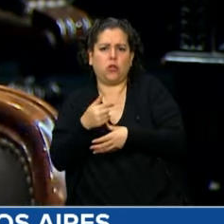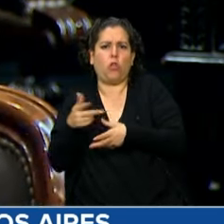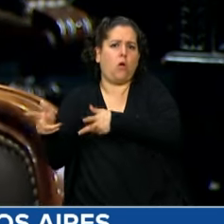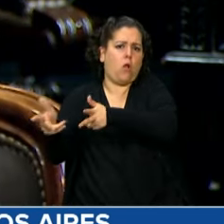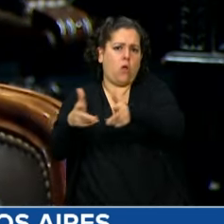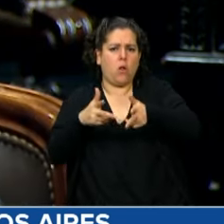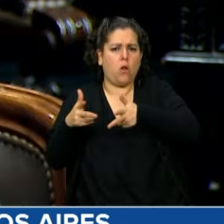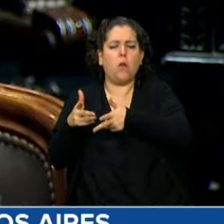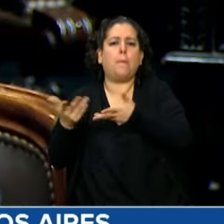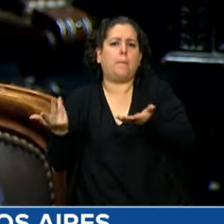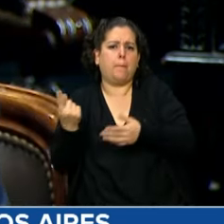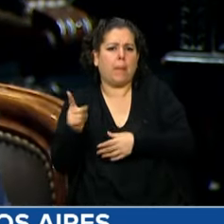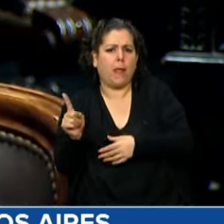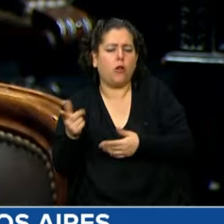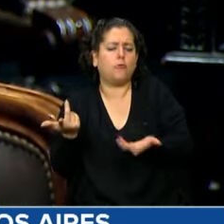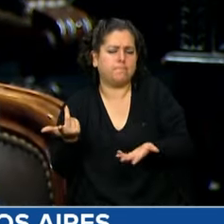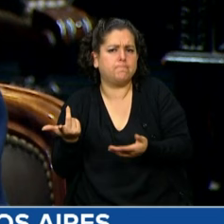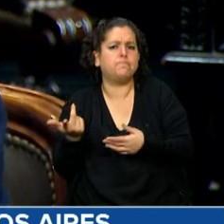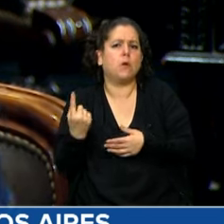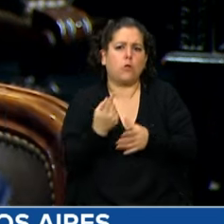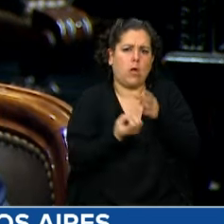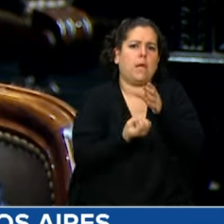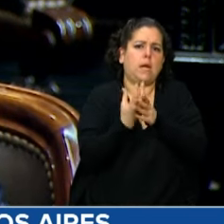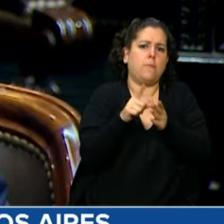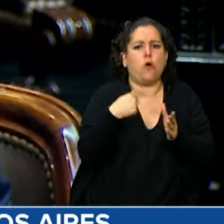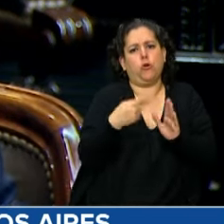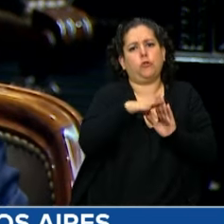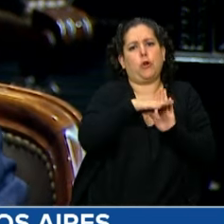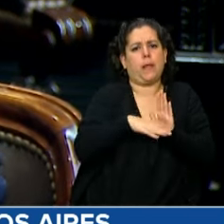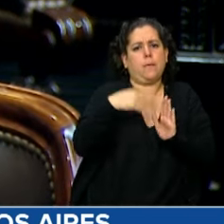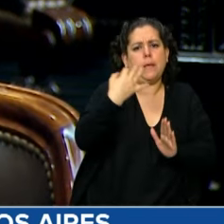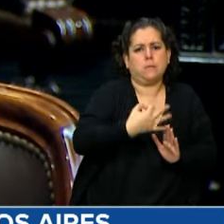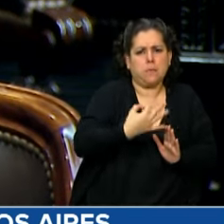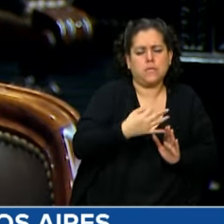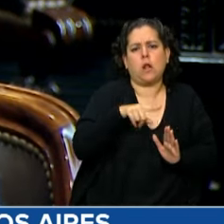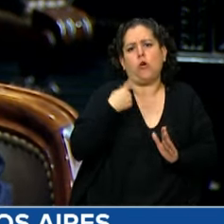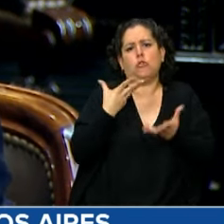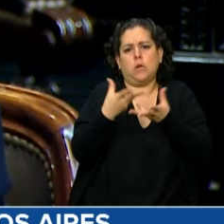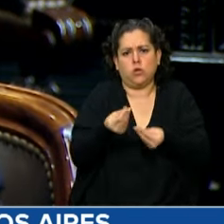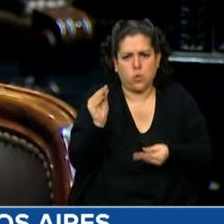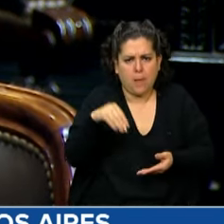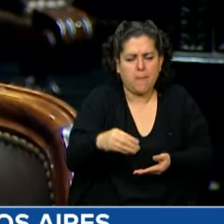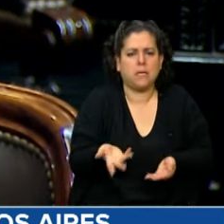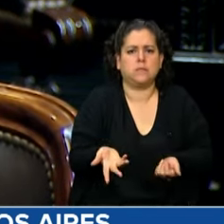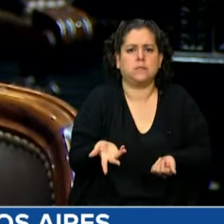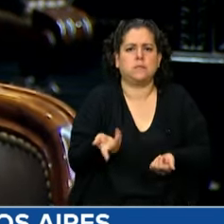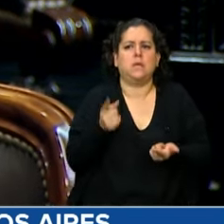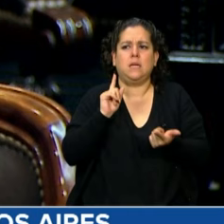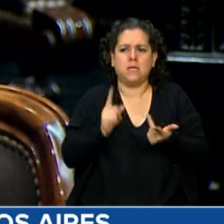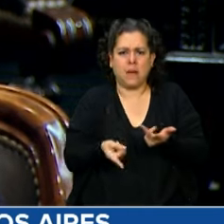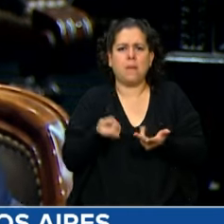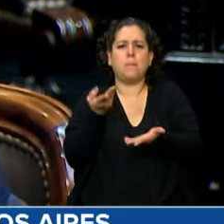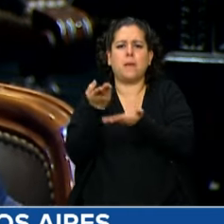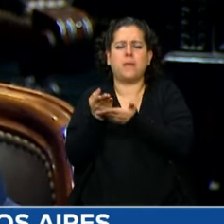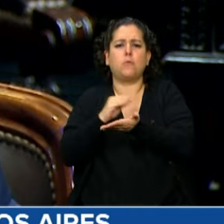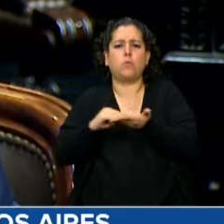derecha pero en el medio creamos otro régimen especial más o otra ayuda más si además como le hemos pedido